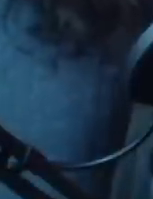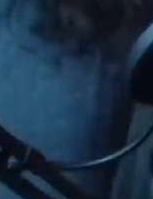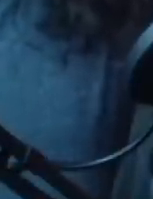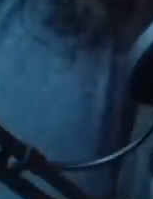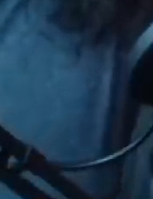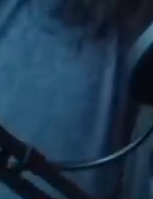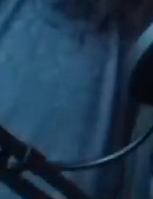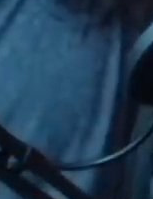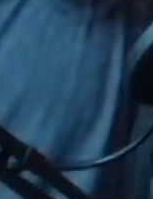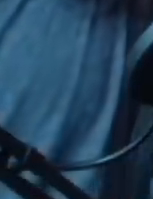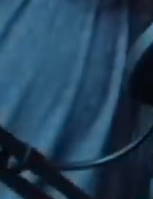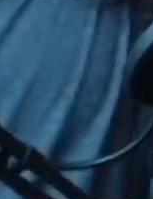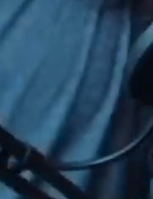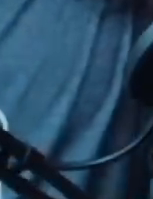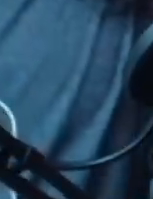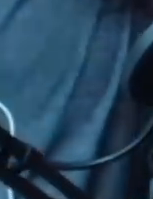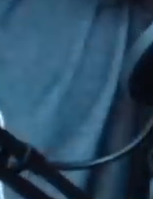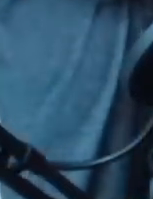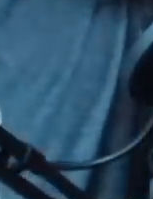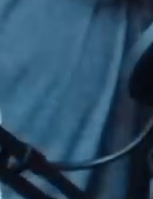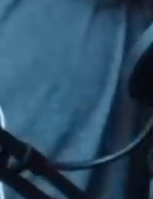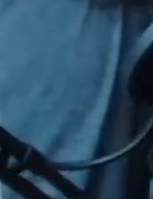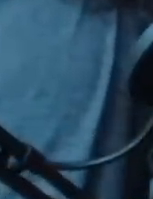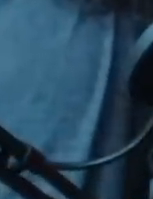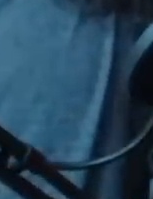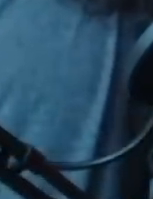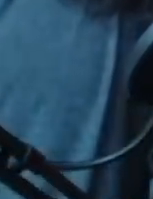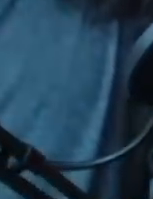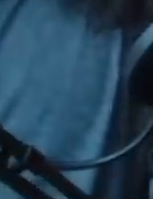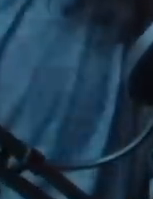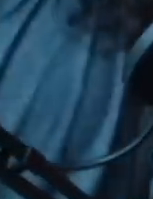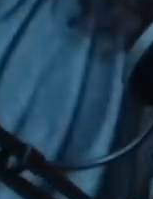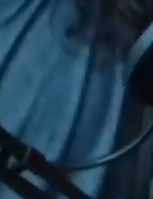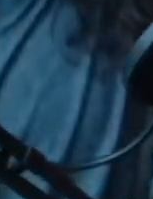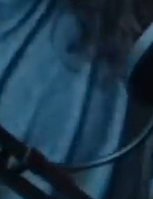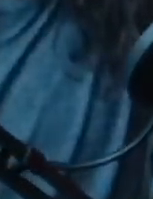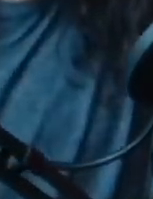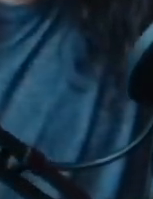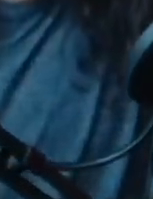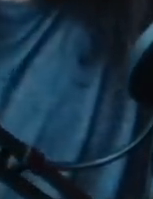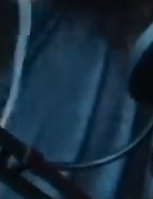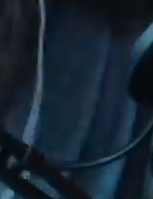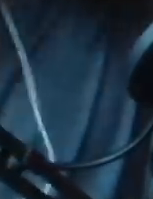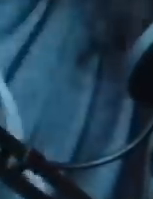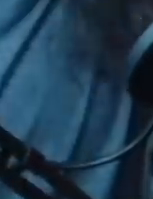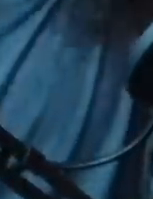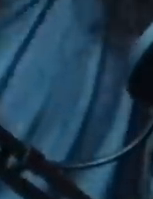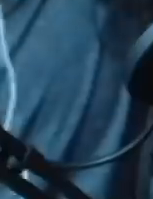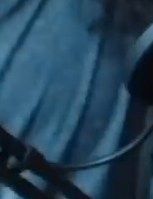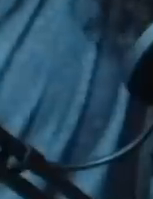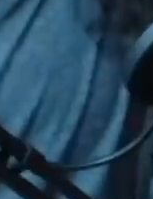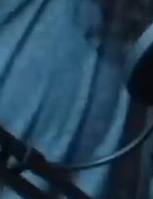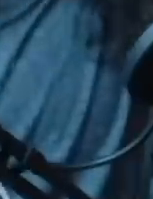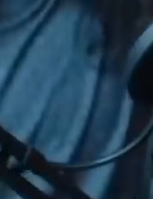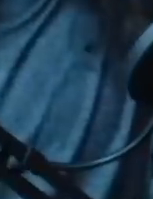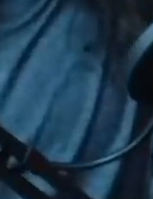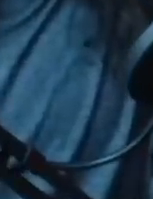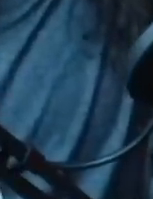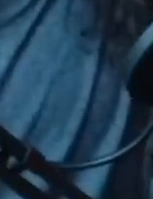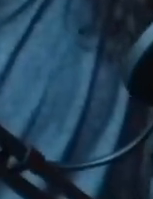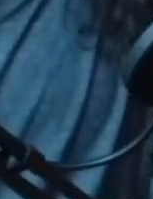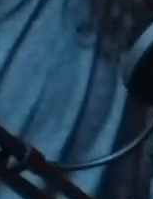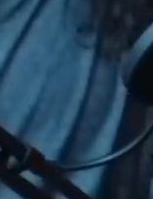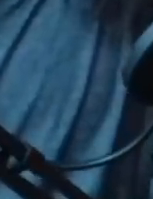si tú eres mexicano descendiente y estás en Estados Unidos al tiro compa No olvides de dónde